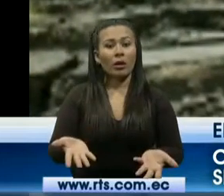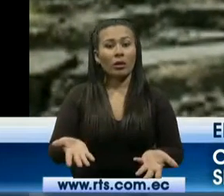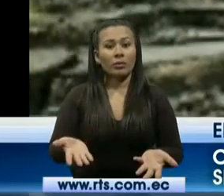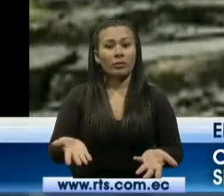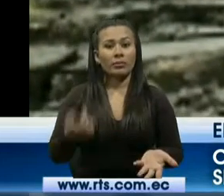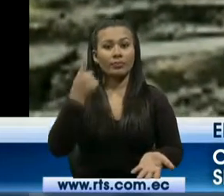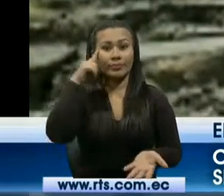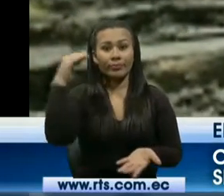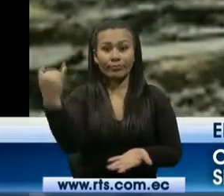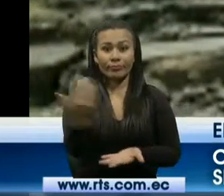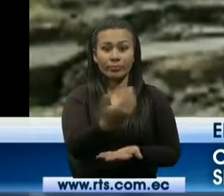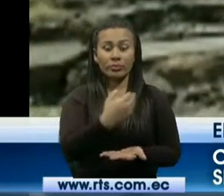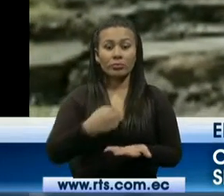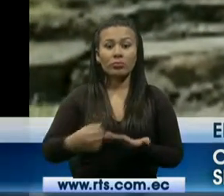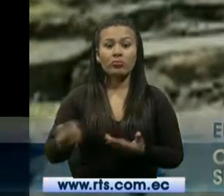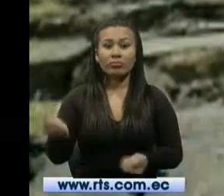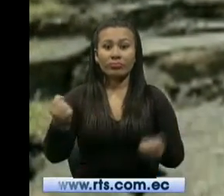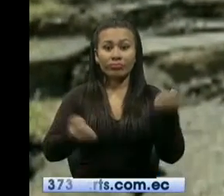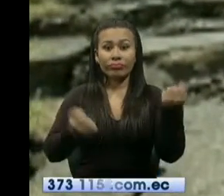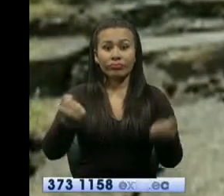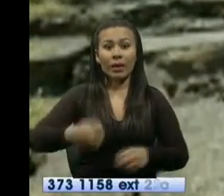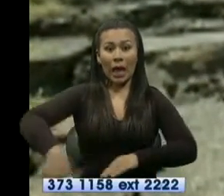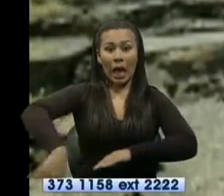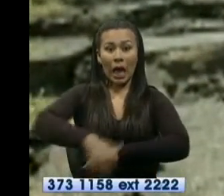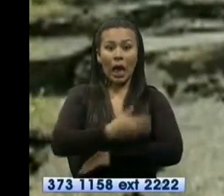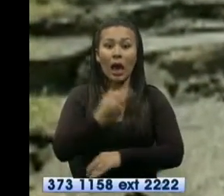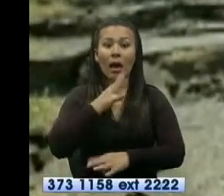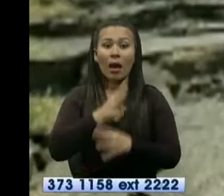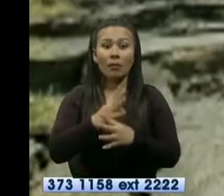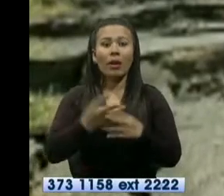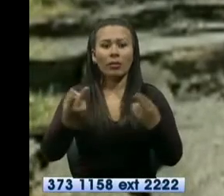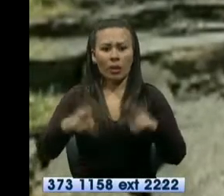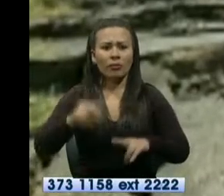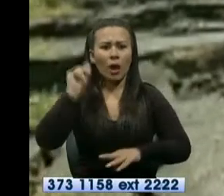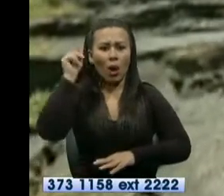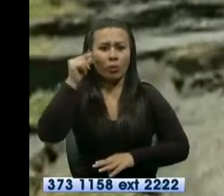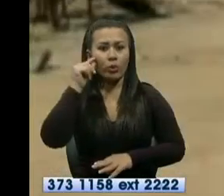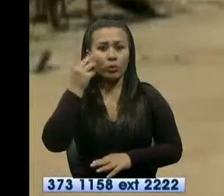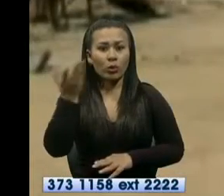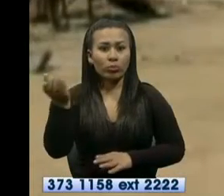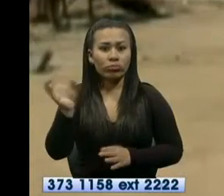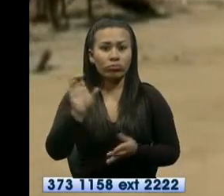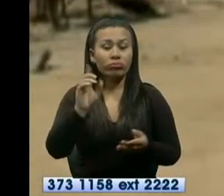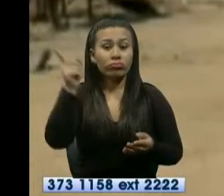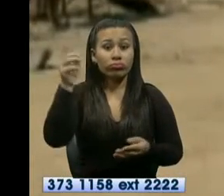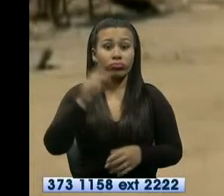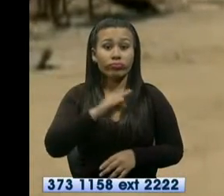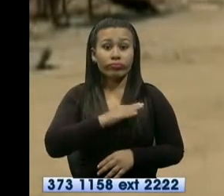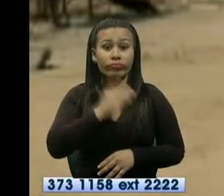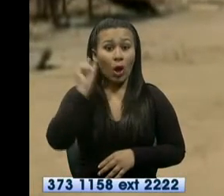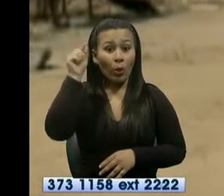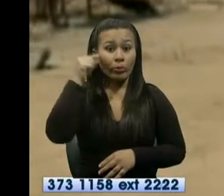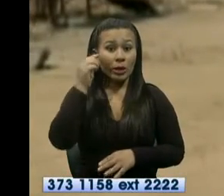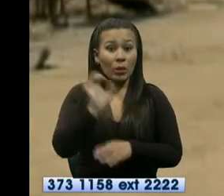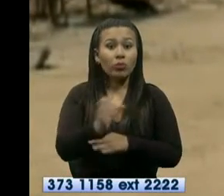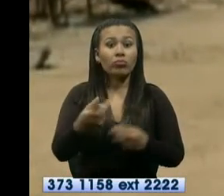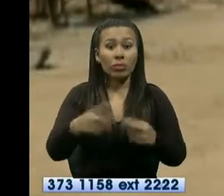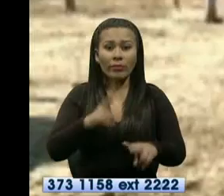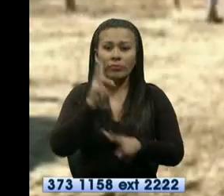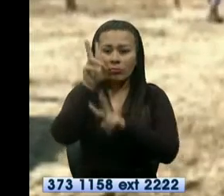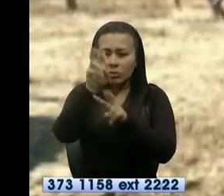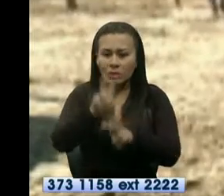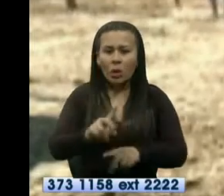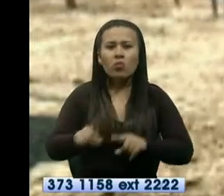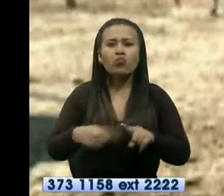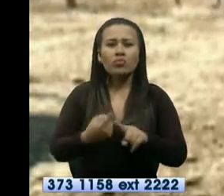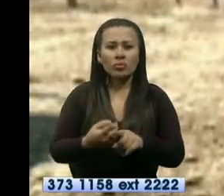producción camaronera, cacaotera y pesquera en la zona de destrucción, el gobierno central planificó un plan emergente que ayudará a los sectores perjudicados a reinsertarse a